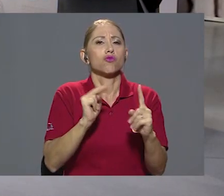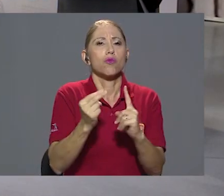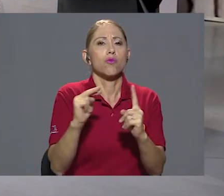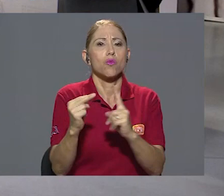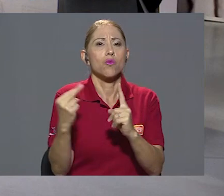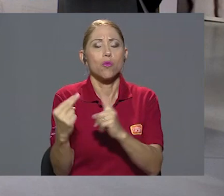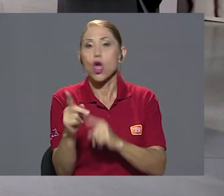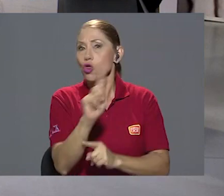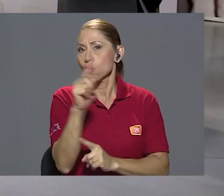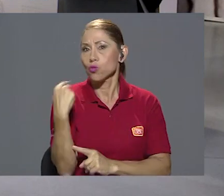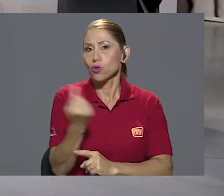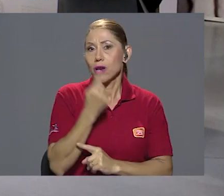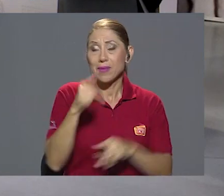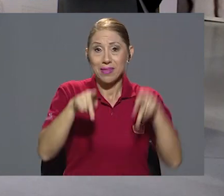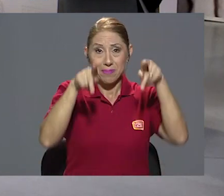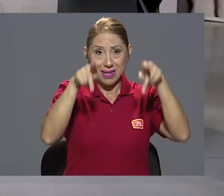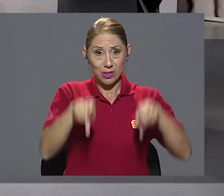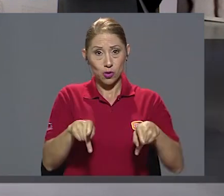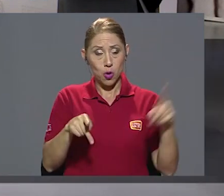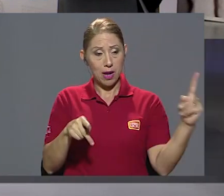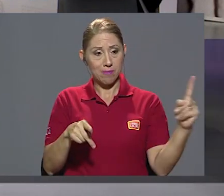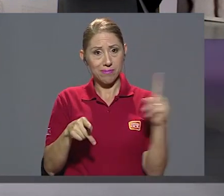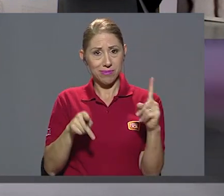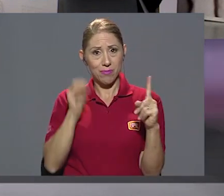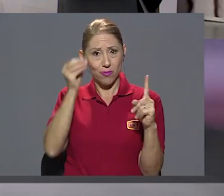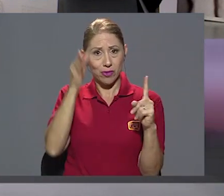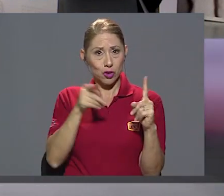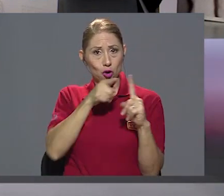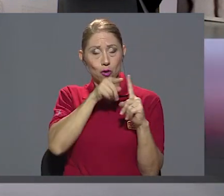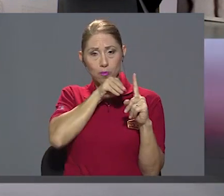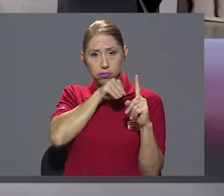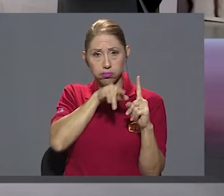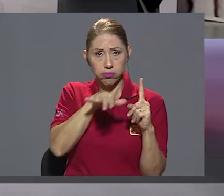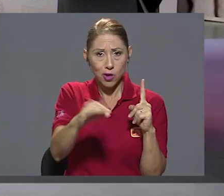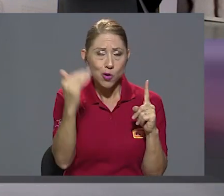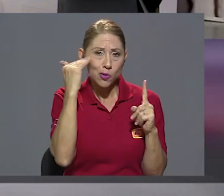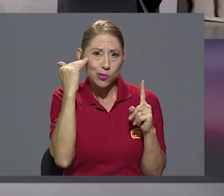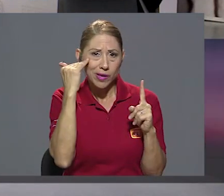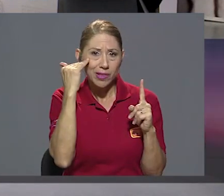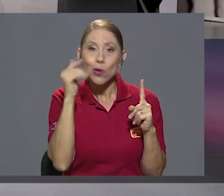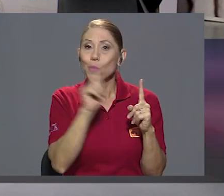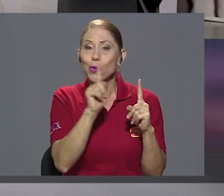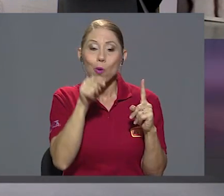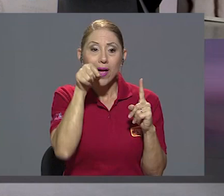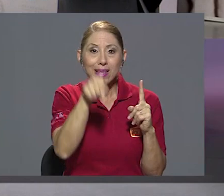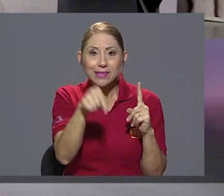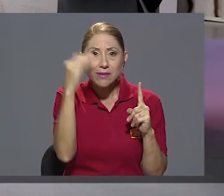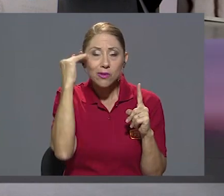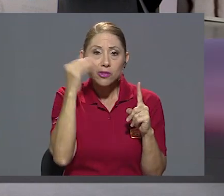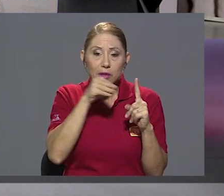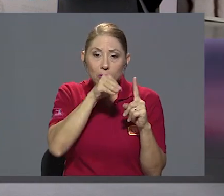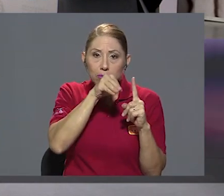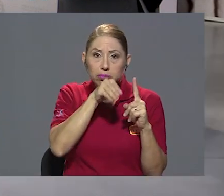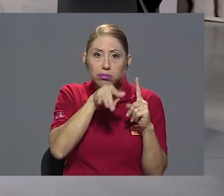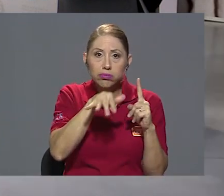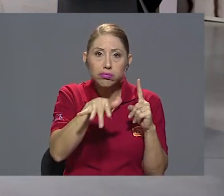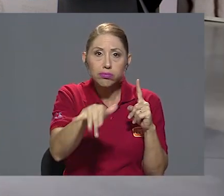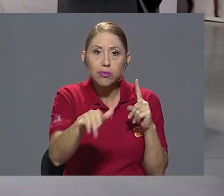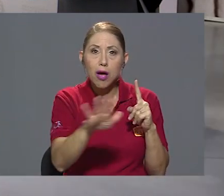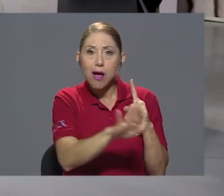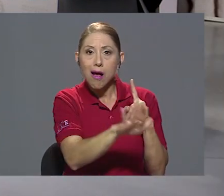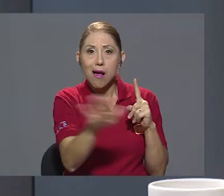la persona que imparte y comparte ese conocimiento en las aulas, sino también, ¿verdad?, cómo ese conocimiento transforma la vida